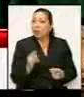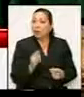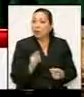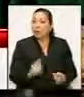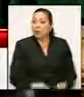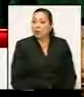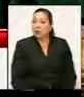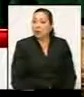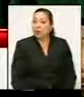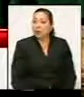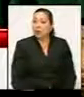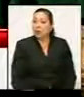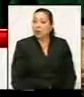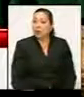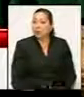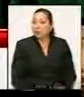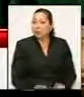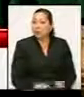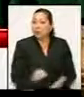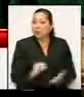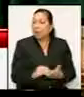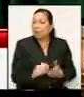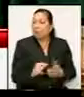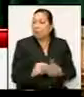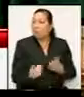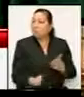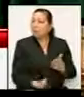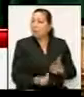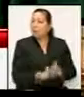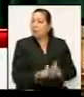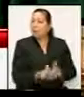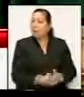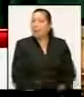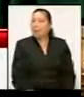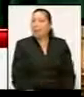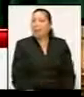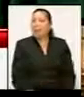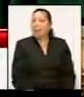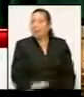usamos, o sea, se ha vuelto una palabra de moda, ¿no?